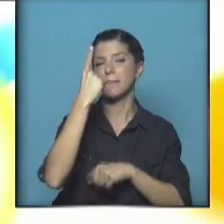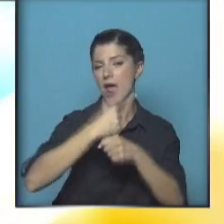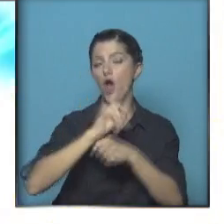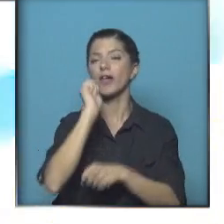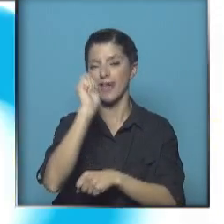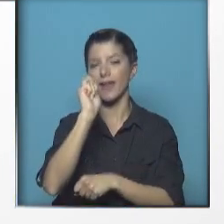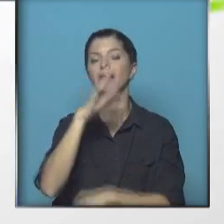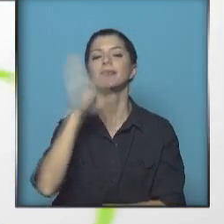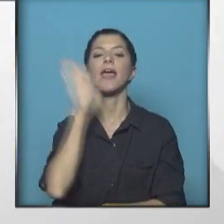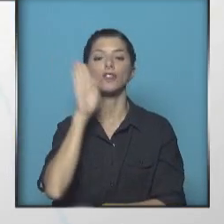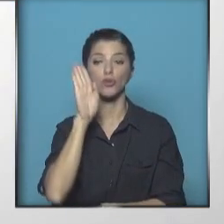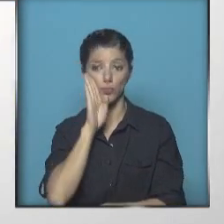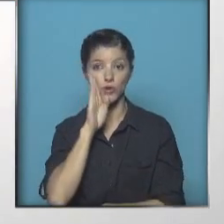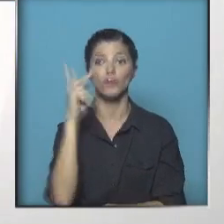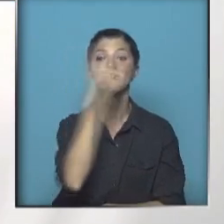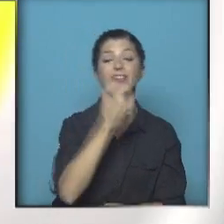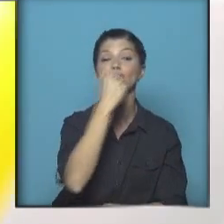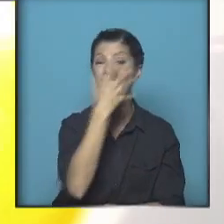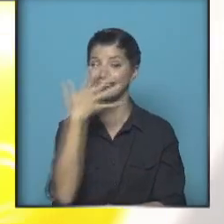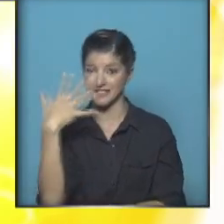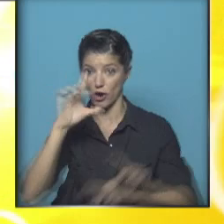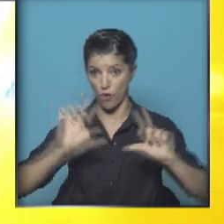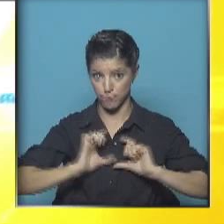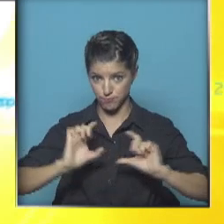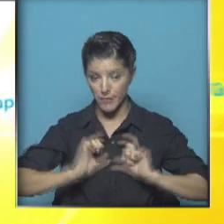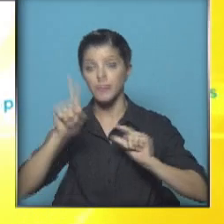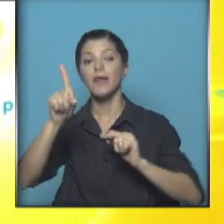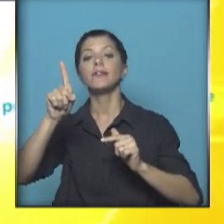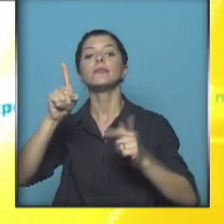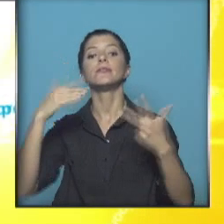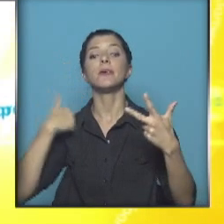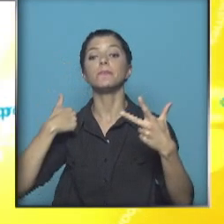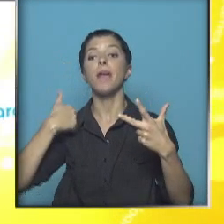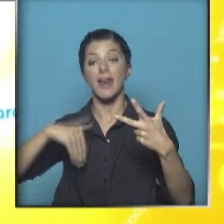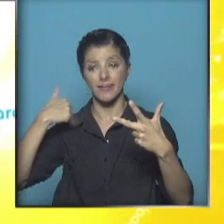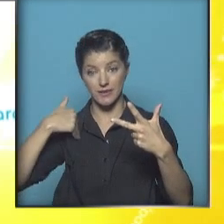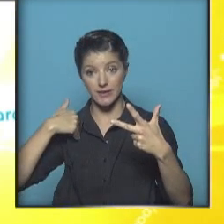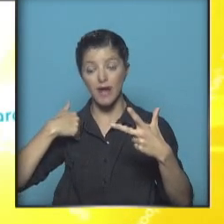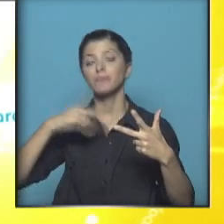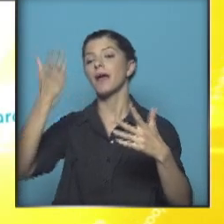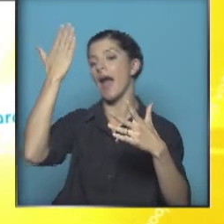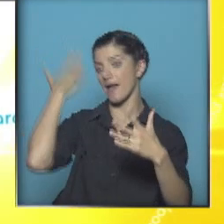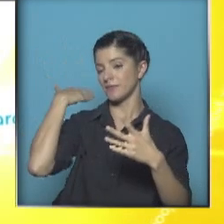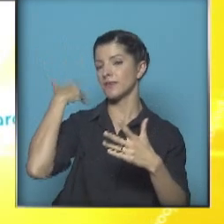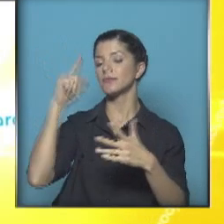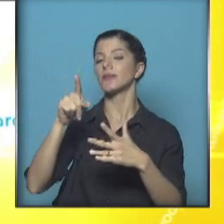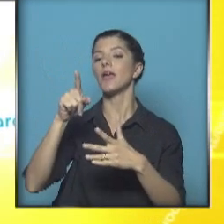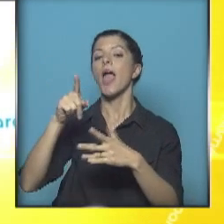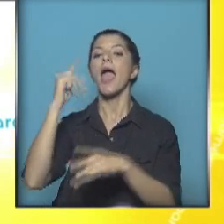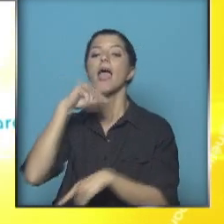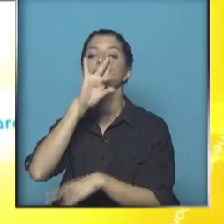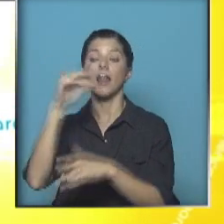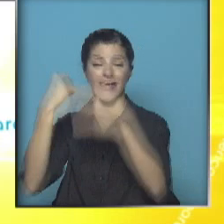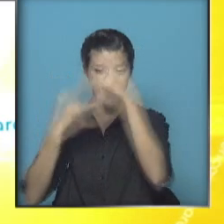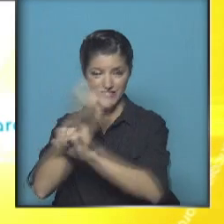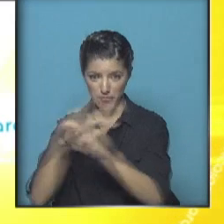165 preseas y Argentina tenía 50. Recordemos que hace un rato decíamos que tras el doping positivo de Vázquez, la luchadora argentina